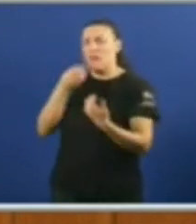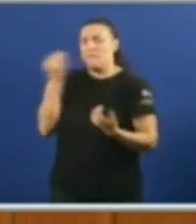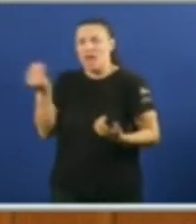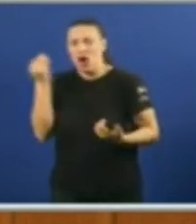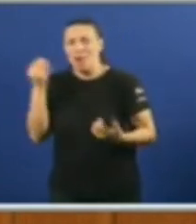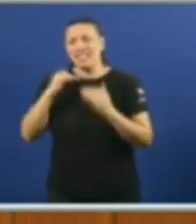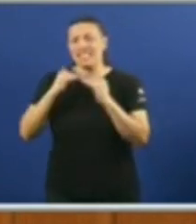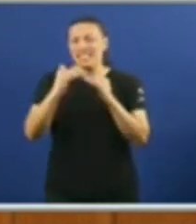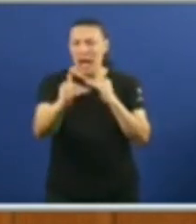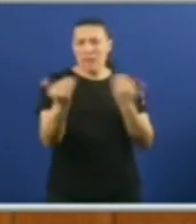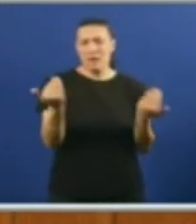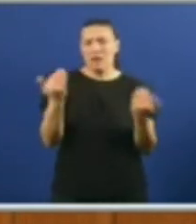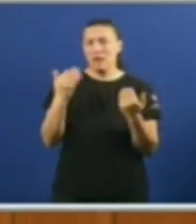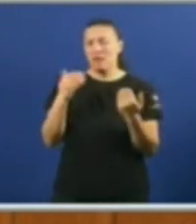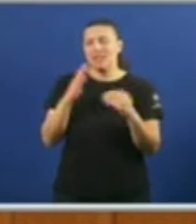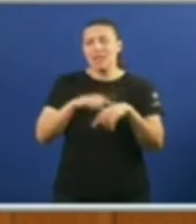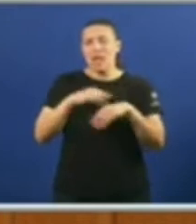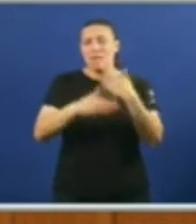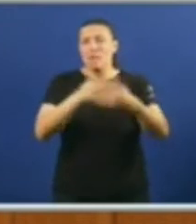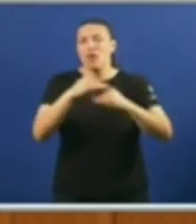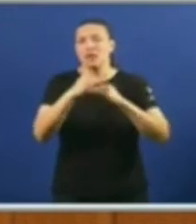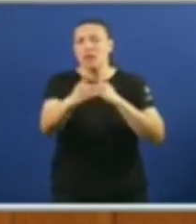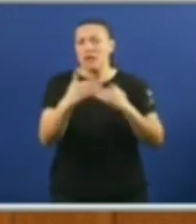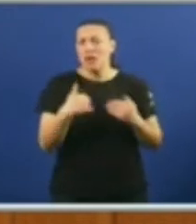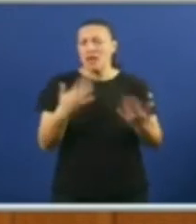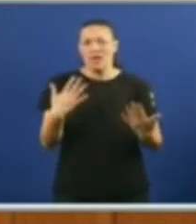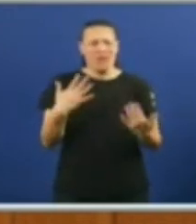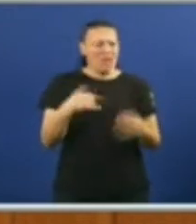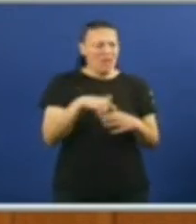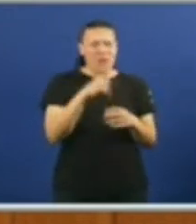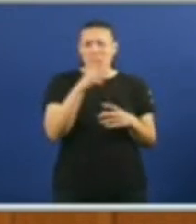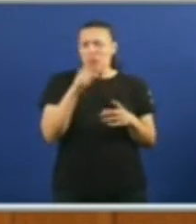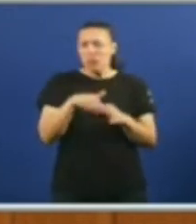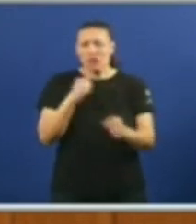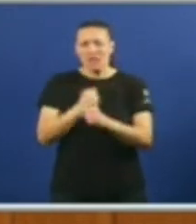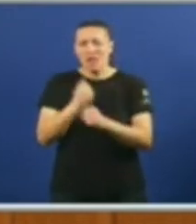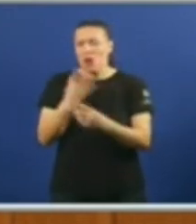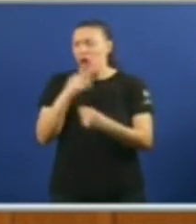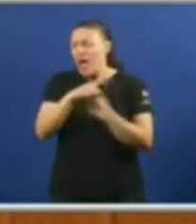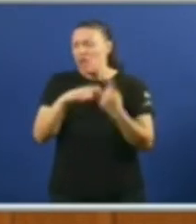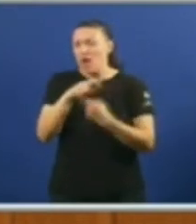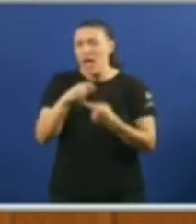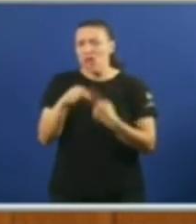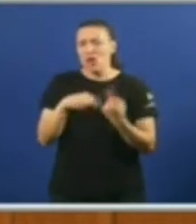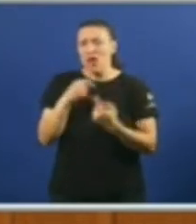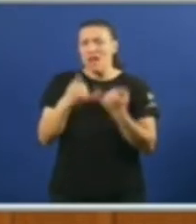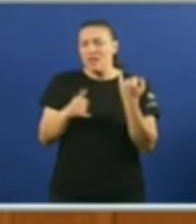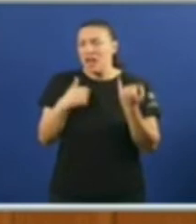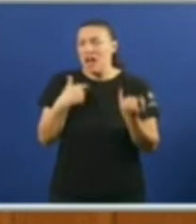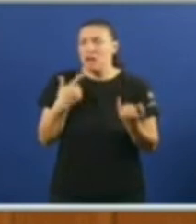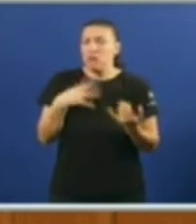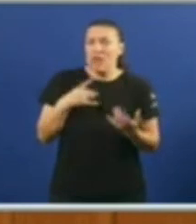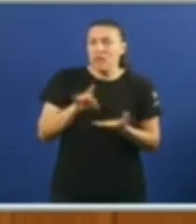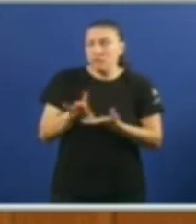sexa estable no tempo. Non é lóxico que haxa centos de postos de traballo en xogo cada ano por un sistema que non ten